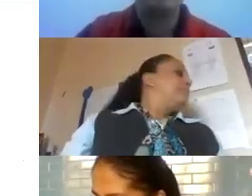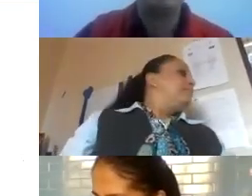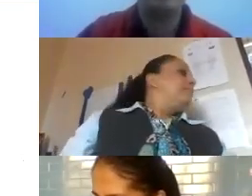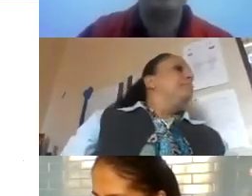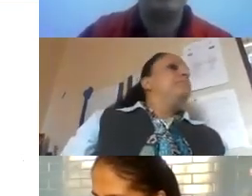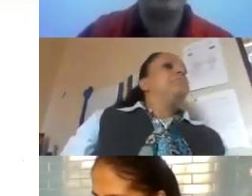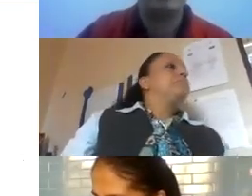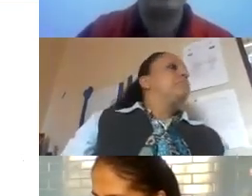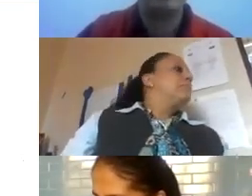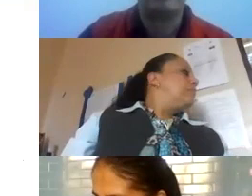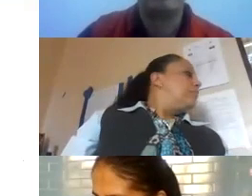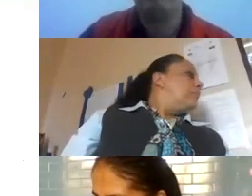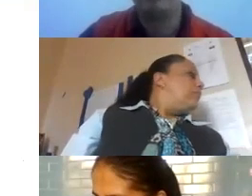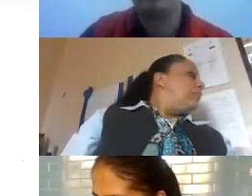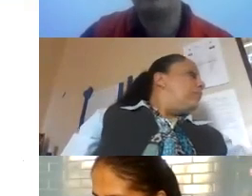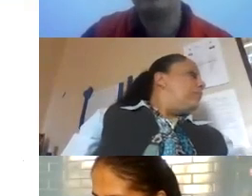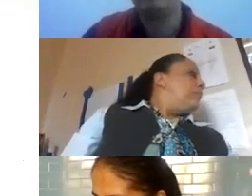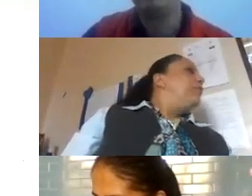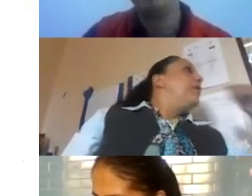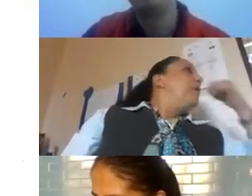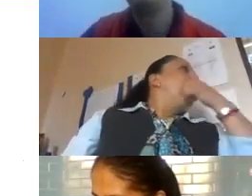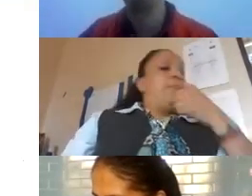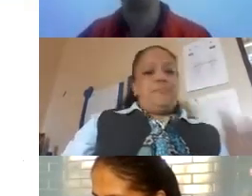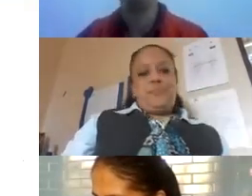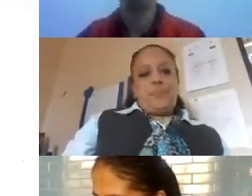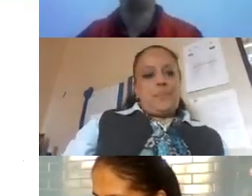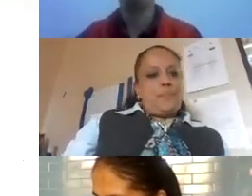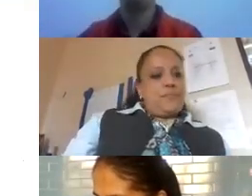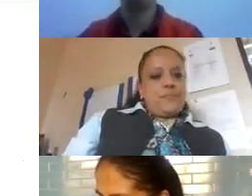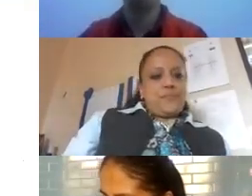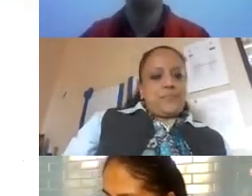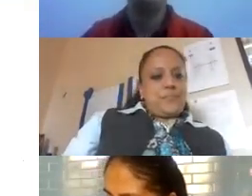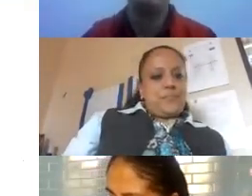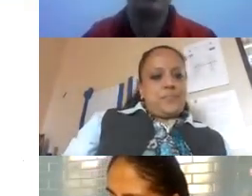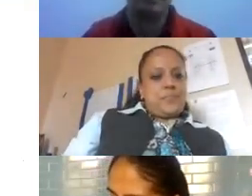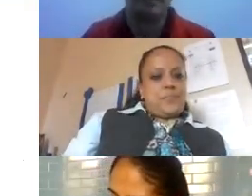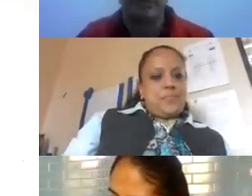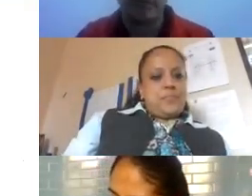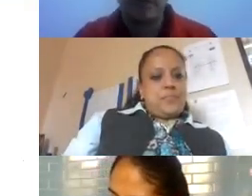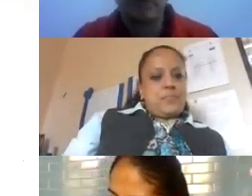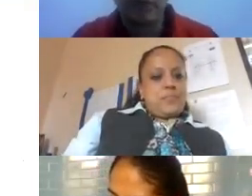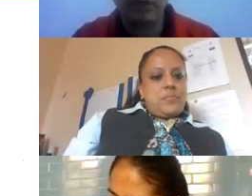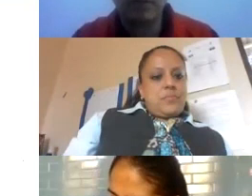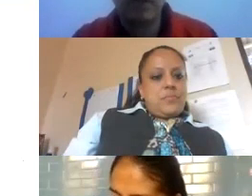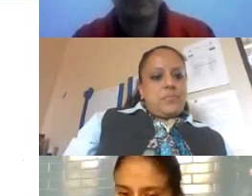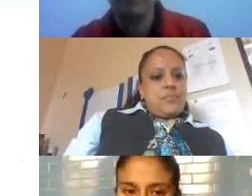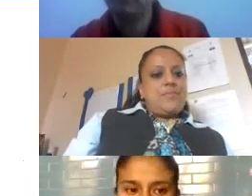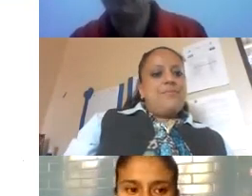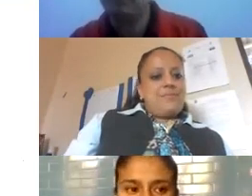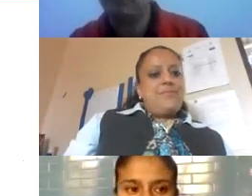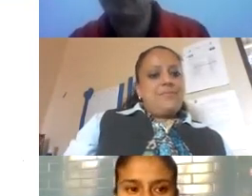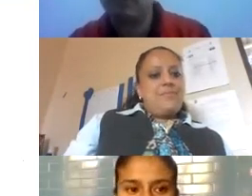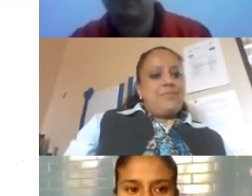Cuando se trate de químicos en estado líquido, principalmente lo que son químicos